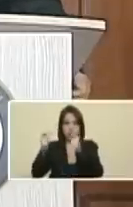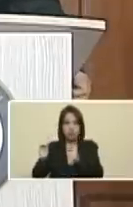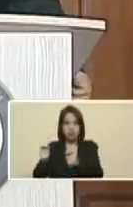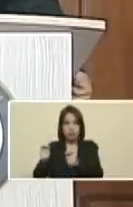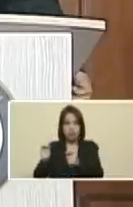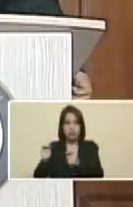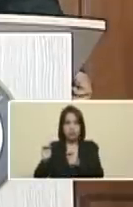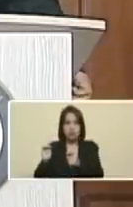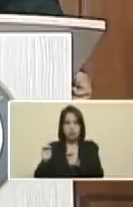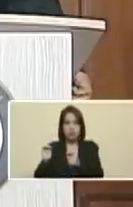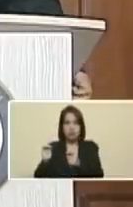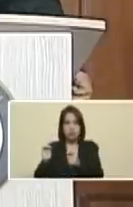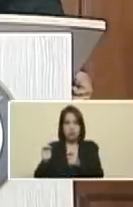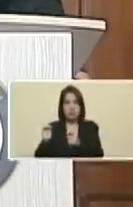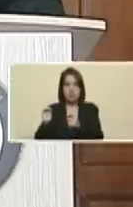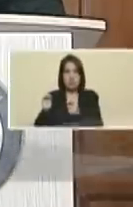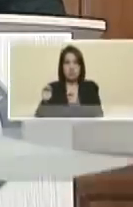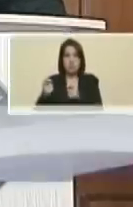el relevo,